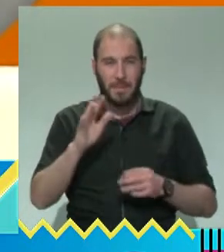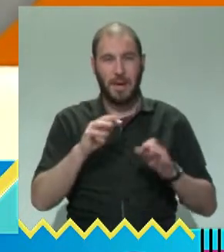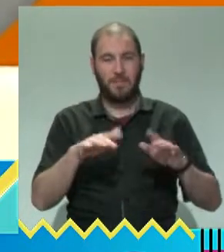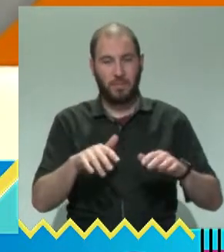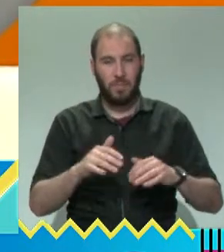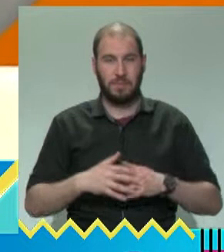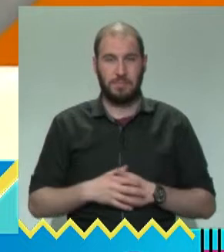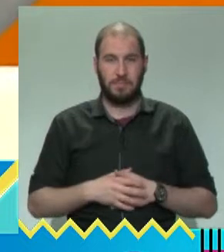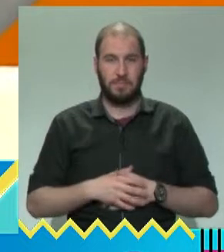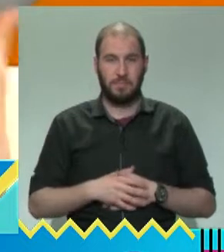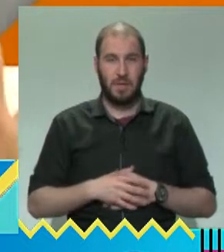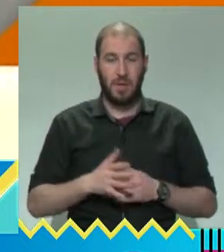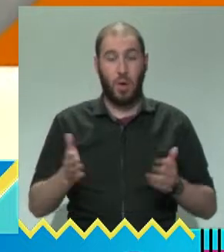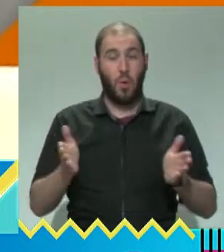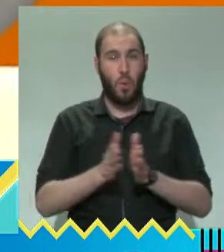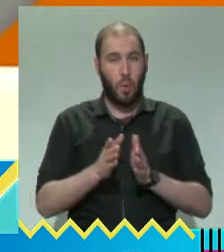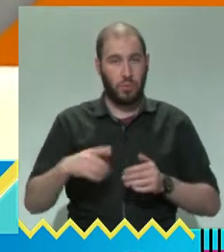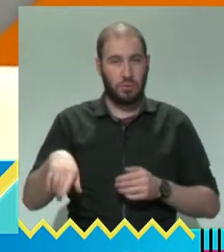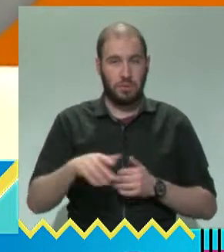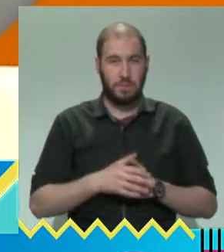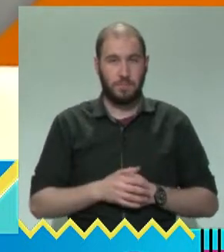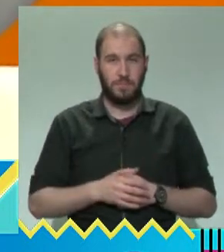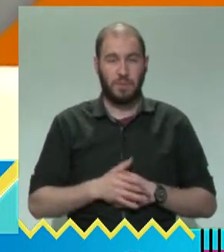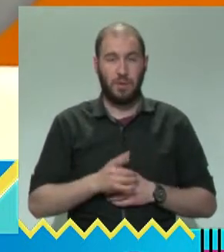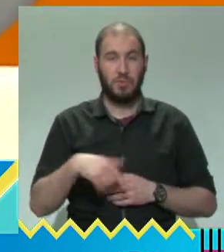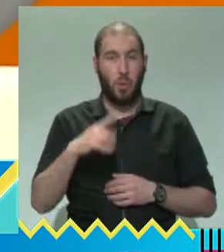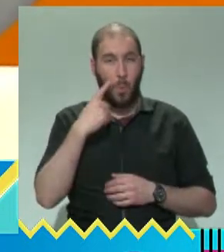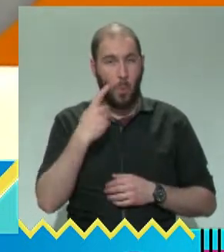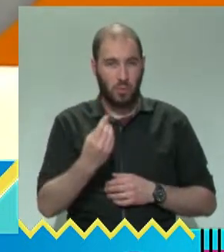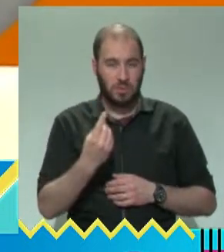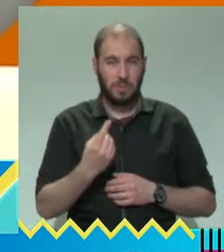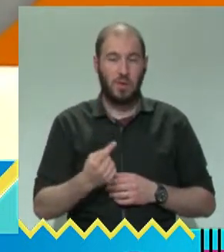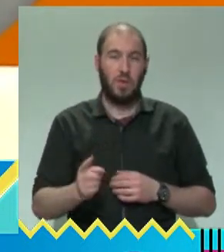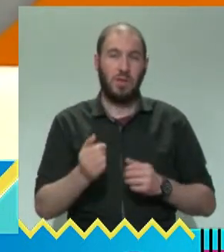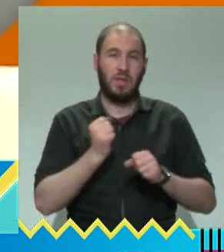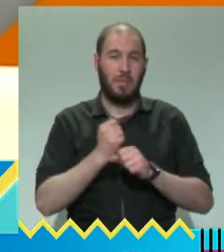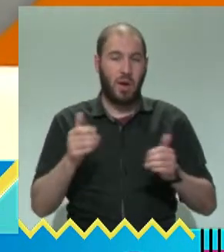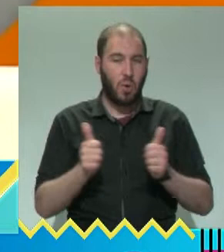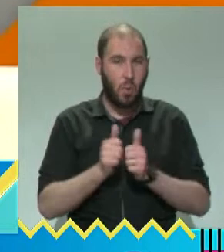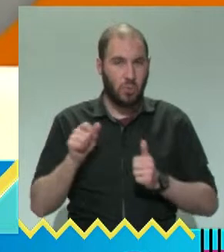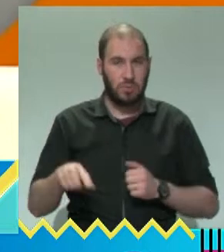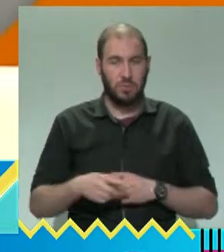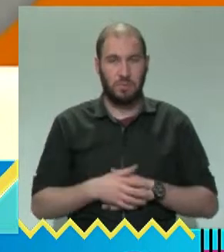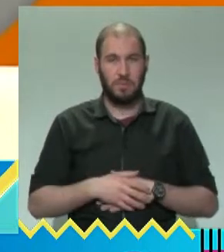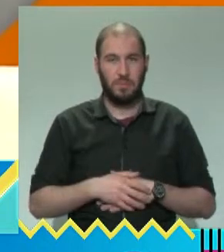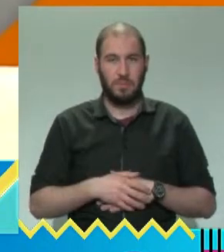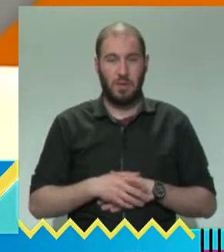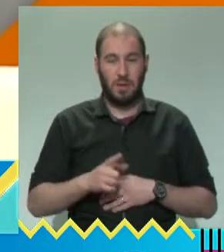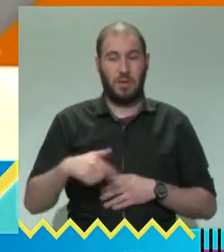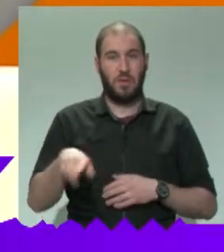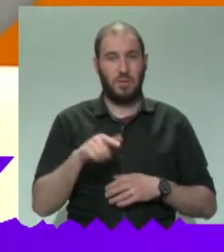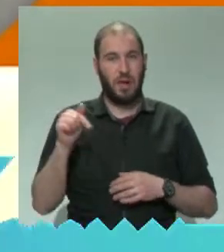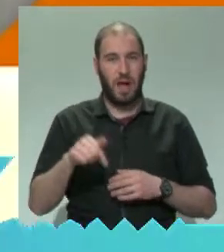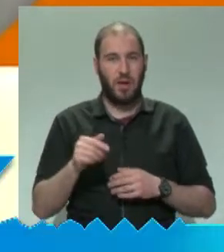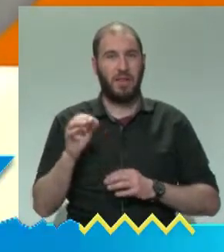informática, y bueno, con ellos, nosotros desde el municipio siempre trabajamos con la agencia, y bueno, con ellos estamos